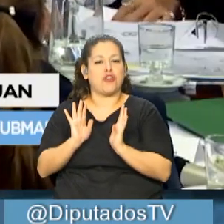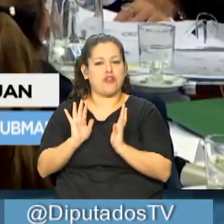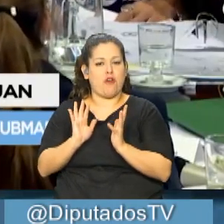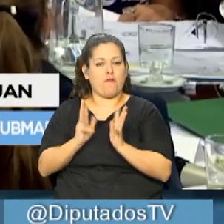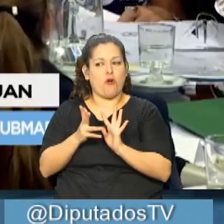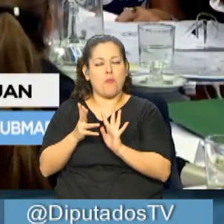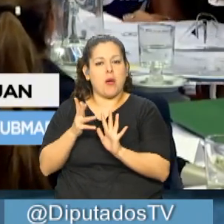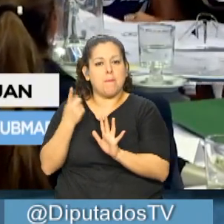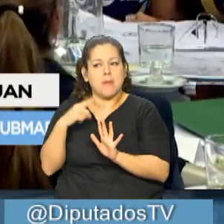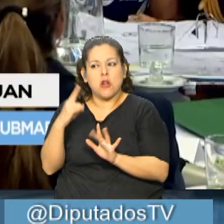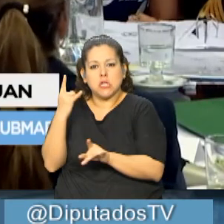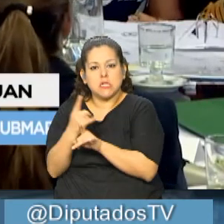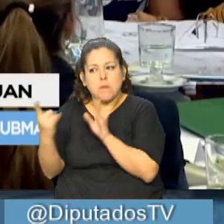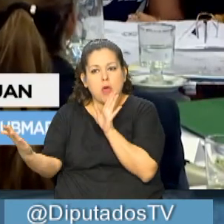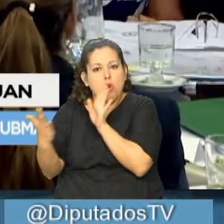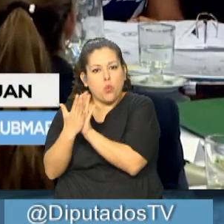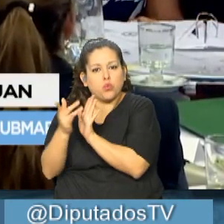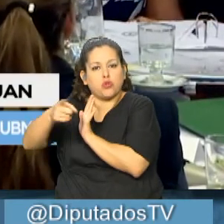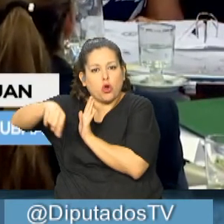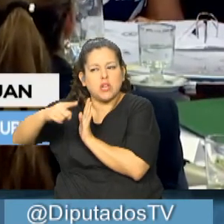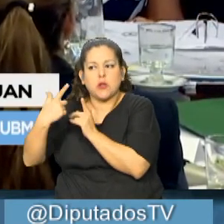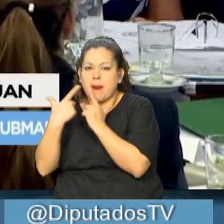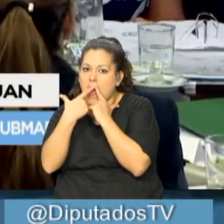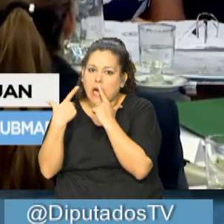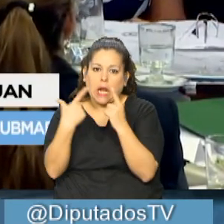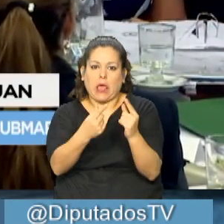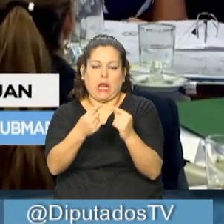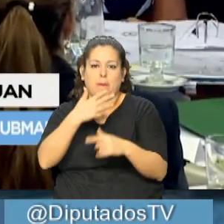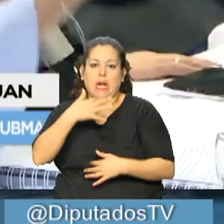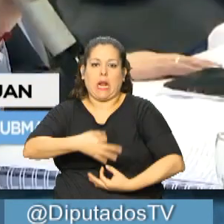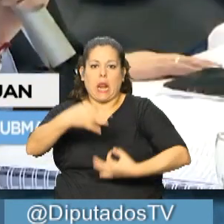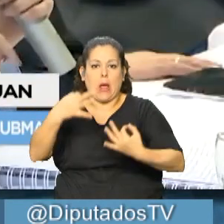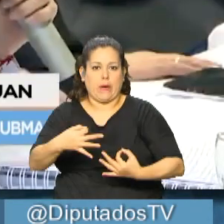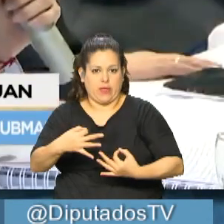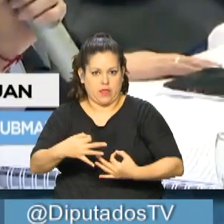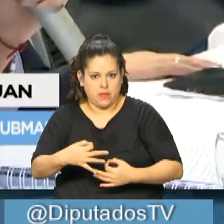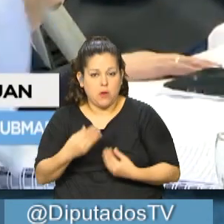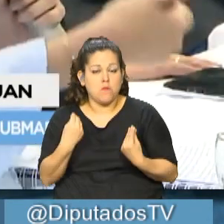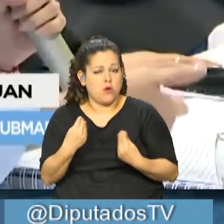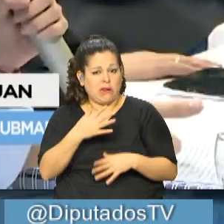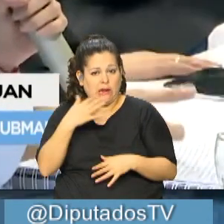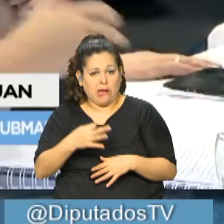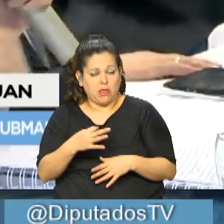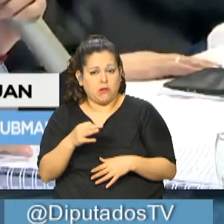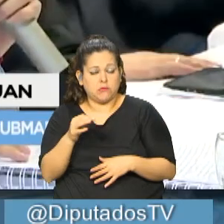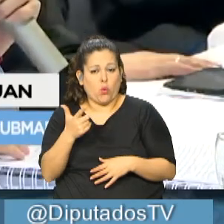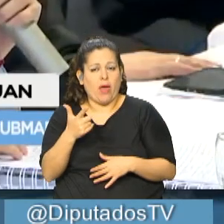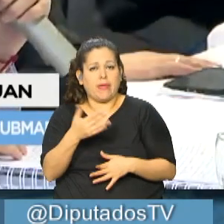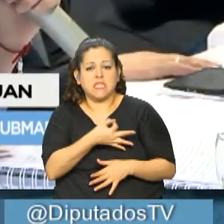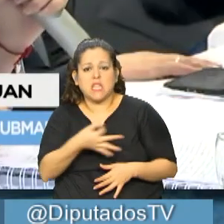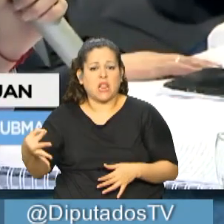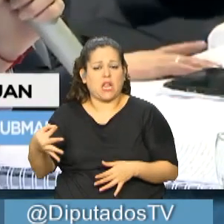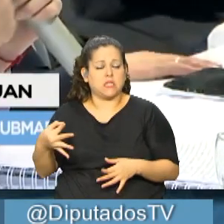ellos, exigiendo la verdad. Porque lamentablemente no existe todavía certeza